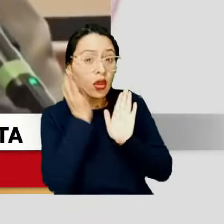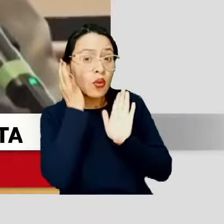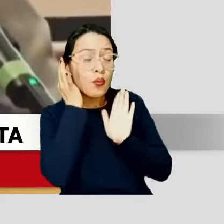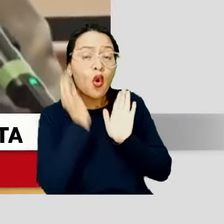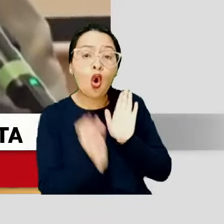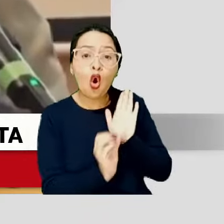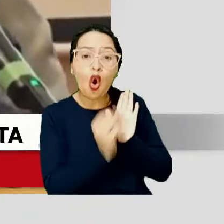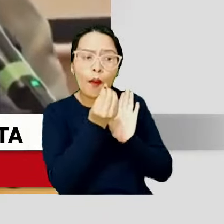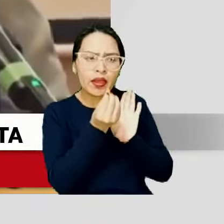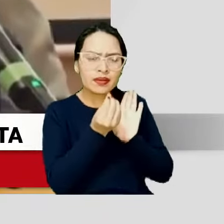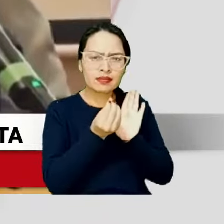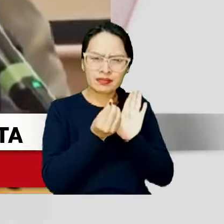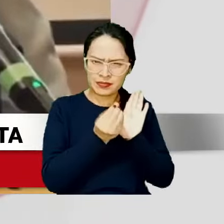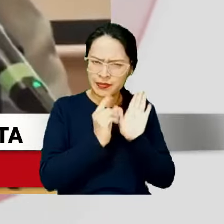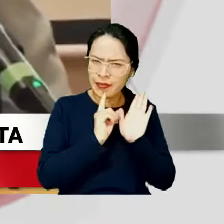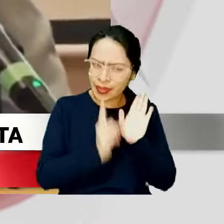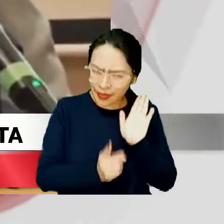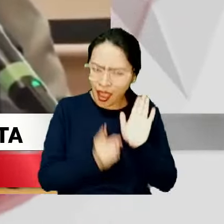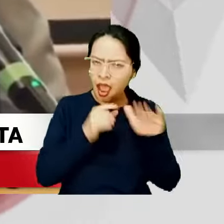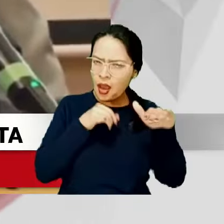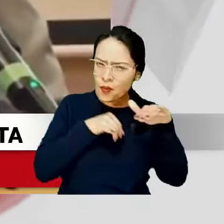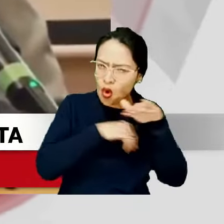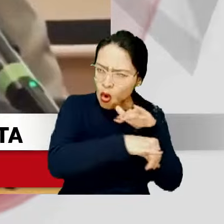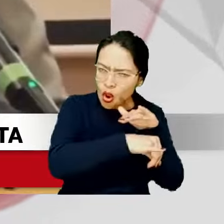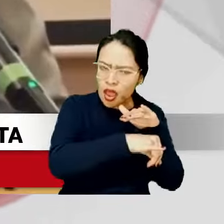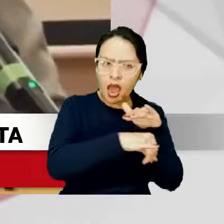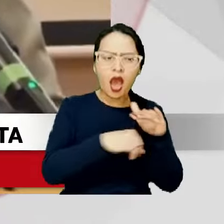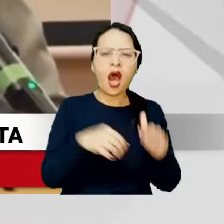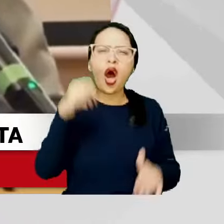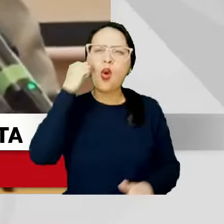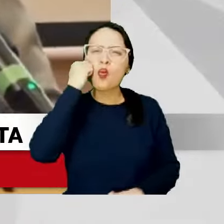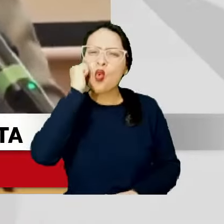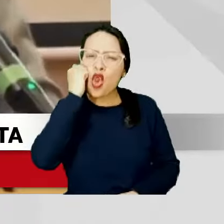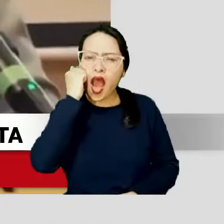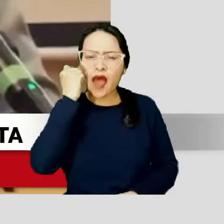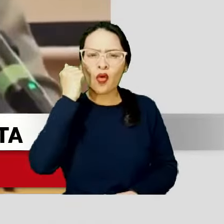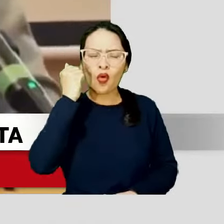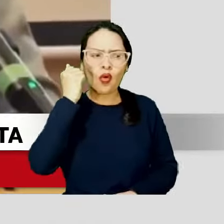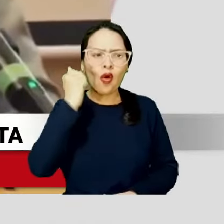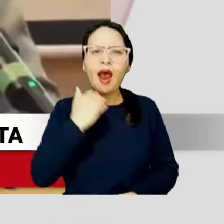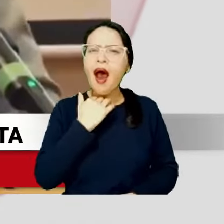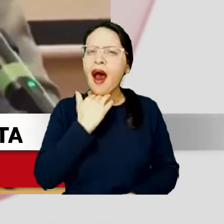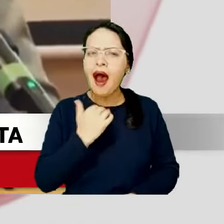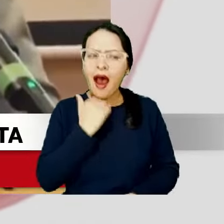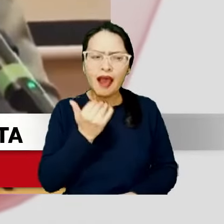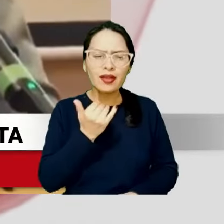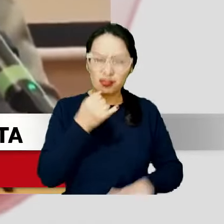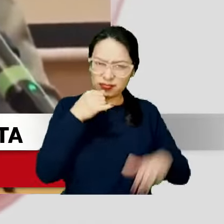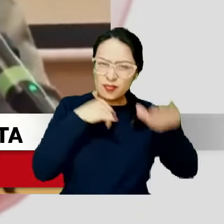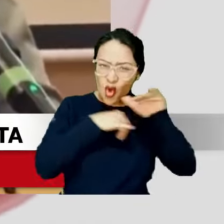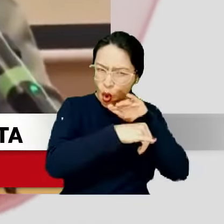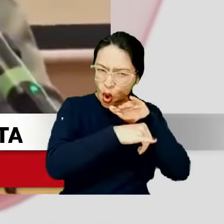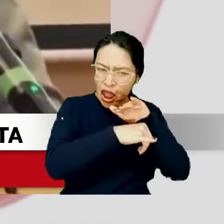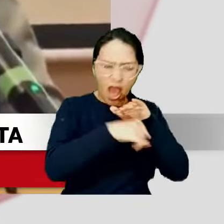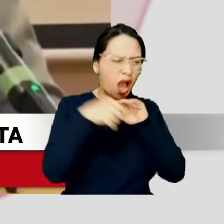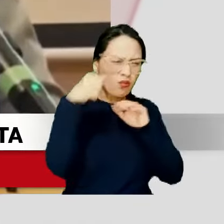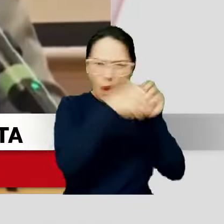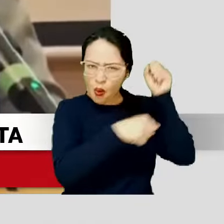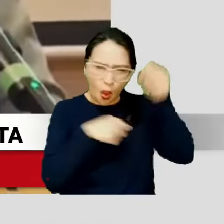afectada tenga moretones o hematomas en el cuello. Ese tema de los moretones en el